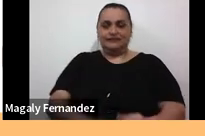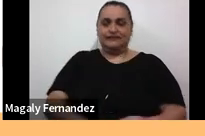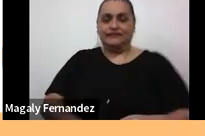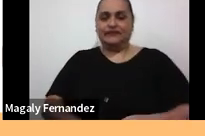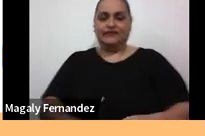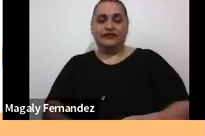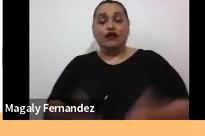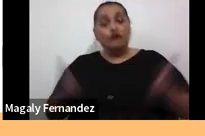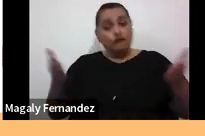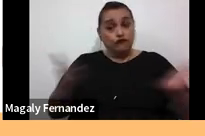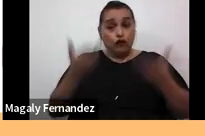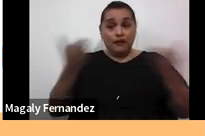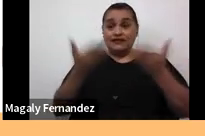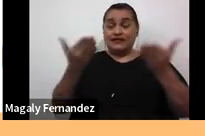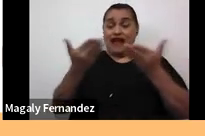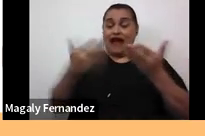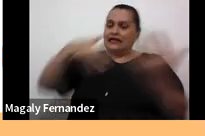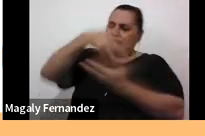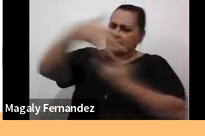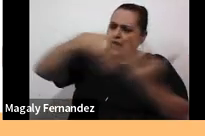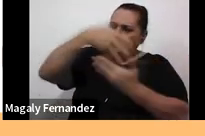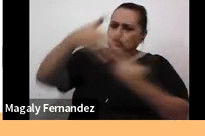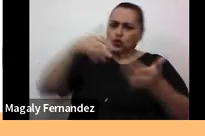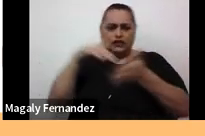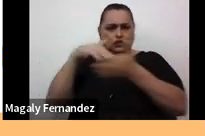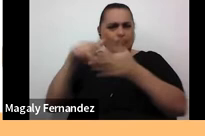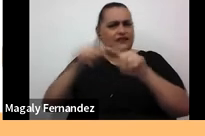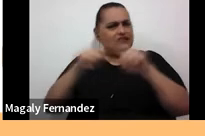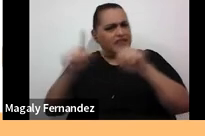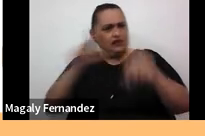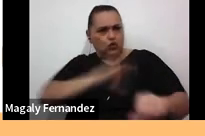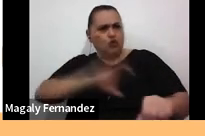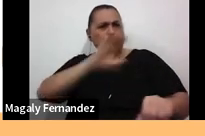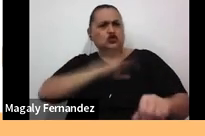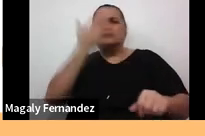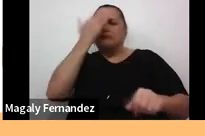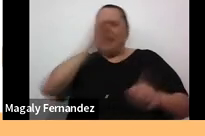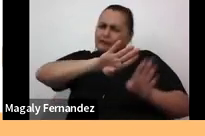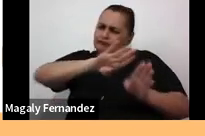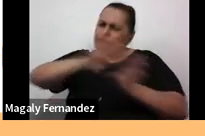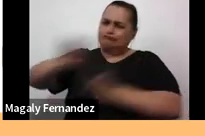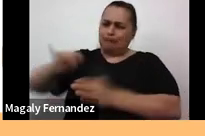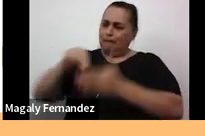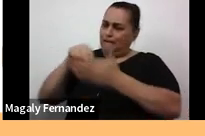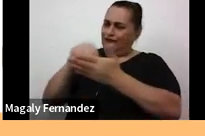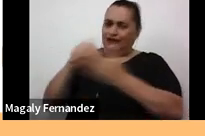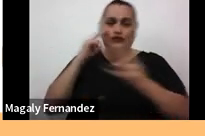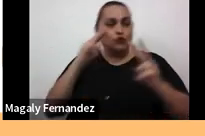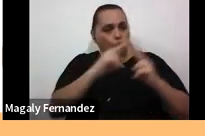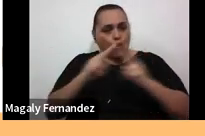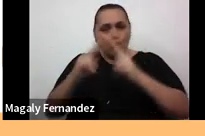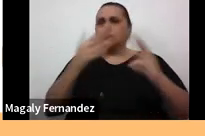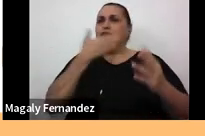fomentar la interacción entre estudiantes con diversas condiciones para derribar Barreras y que se conozcan mejor muchas veces